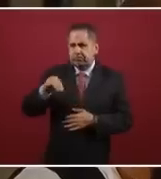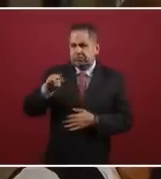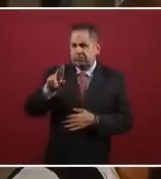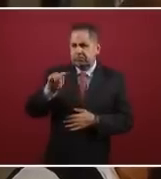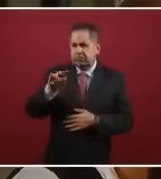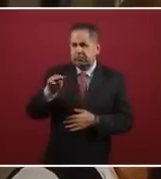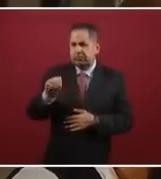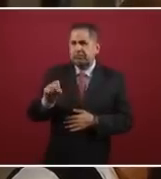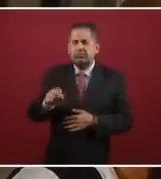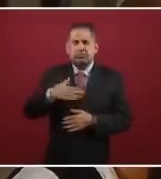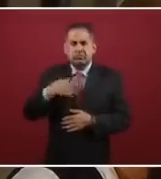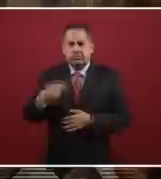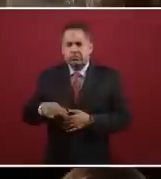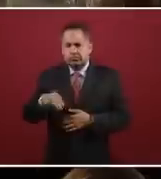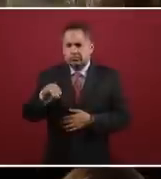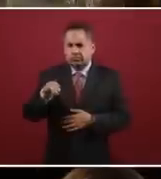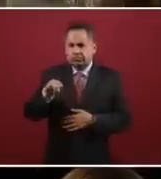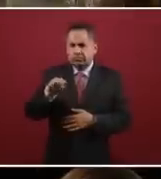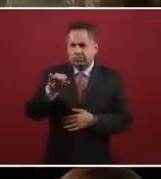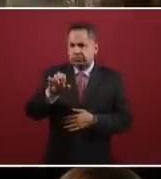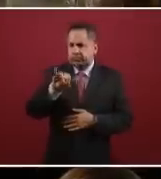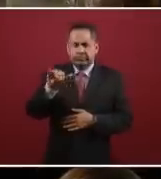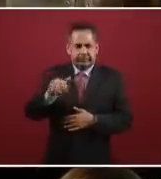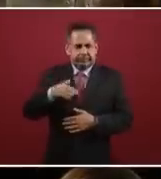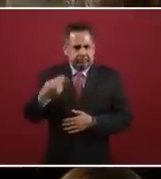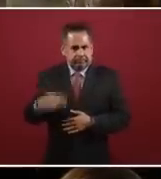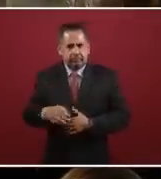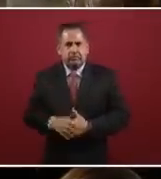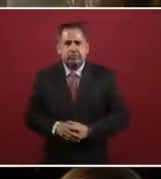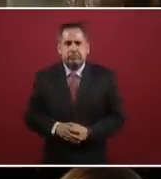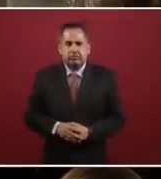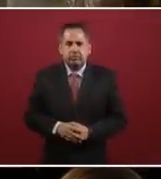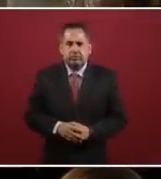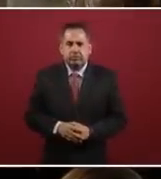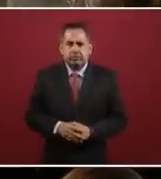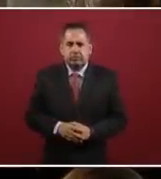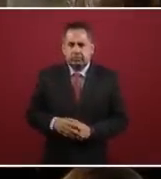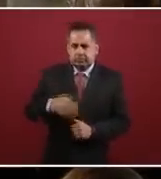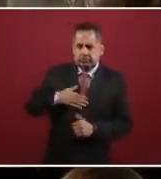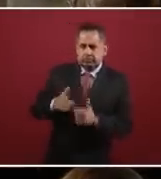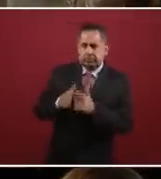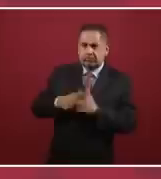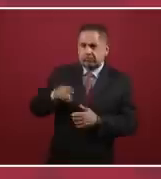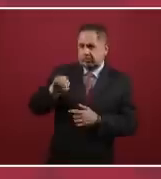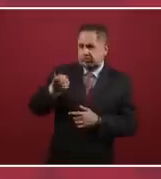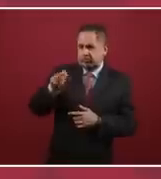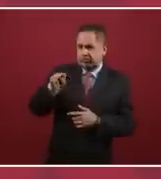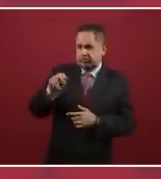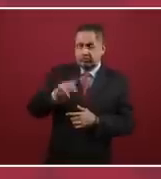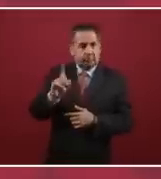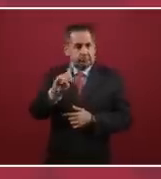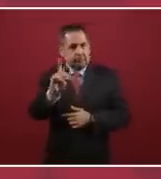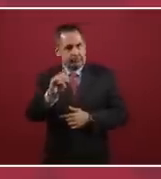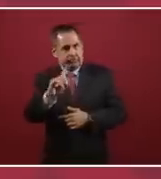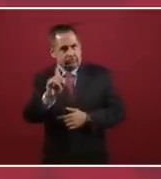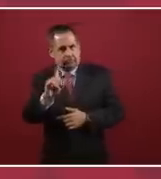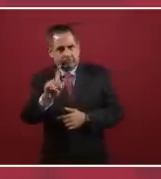Multimedios, Michelle Mejía. ¿Multimedios? Sí. ¿Milenio? No.